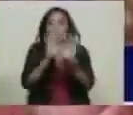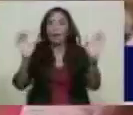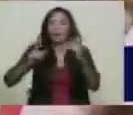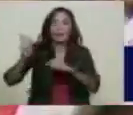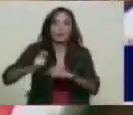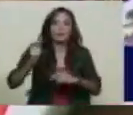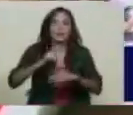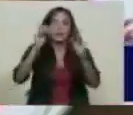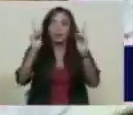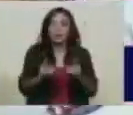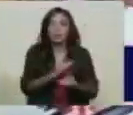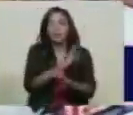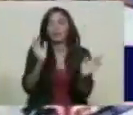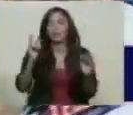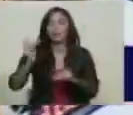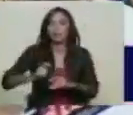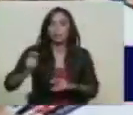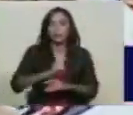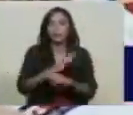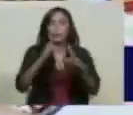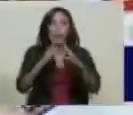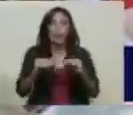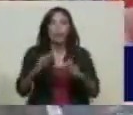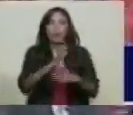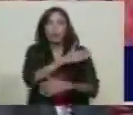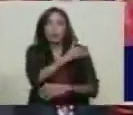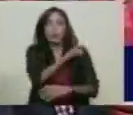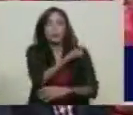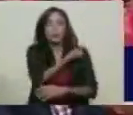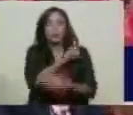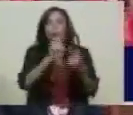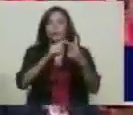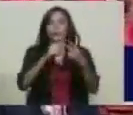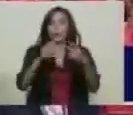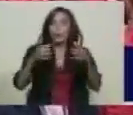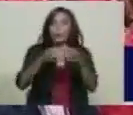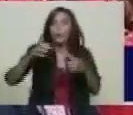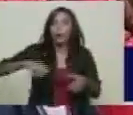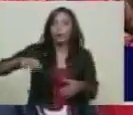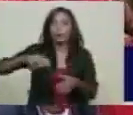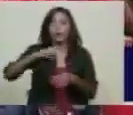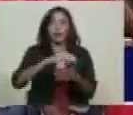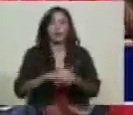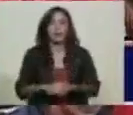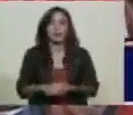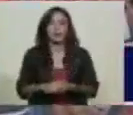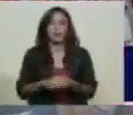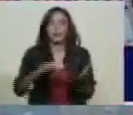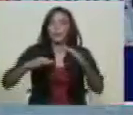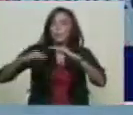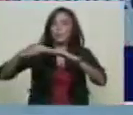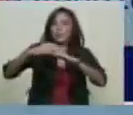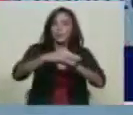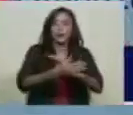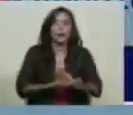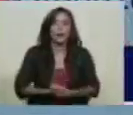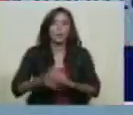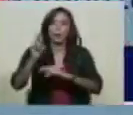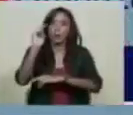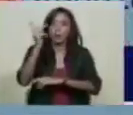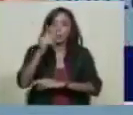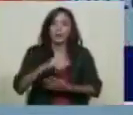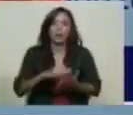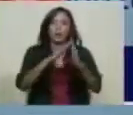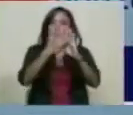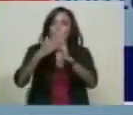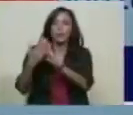y pertinentes en la estructuración de la dirección nacional, de los equipos políticos estadales, equipos políticos municipales,